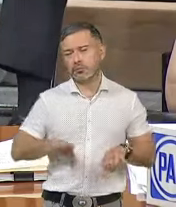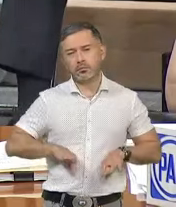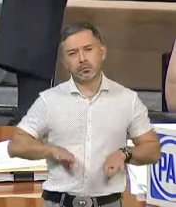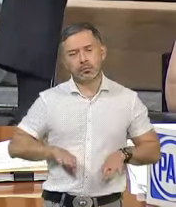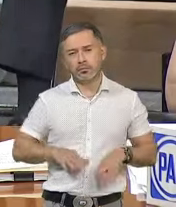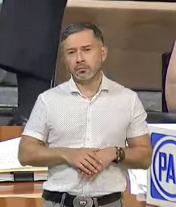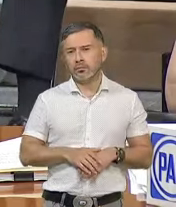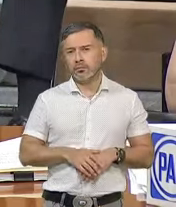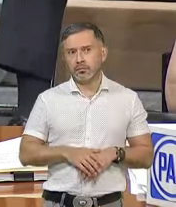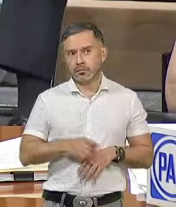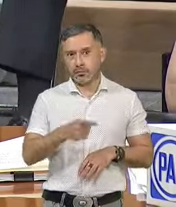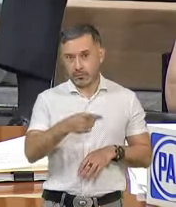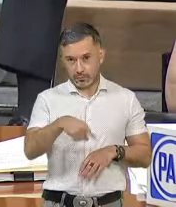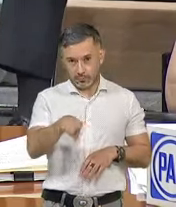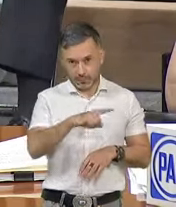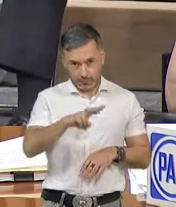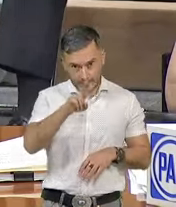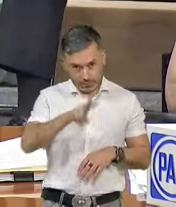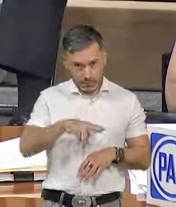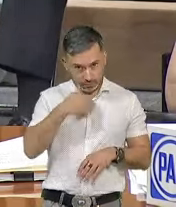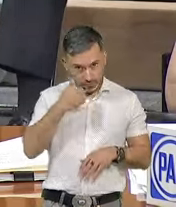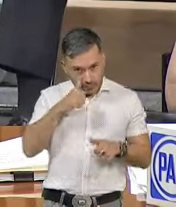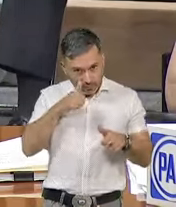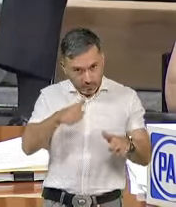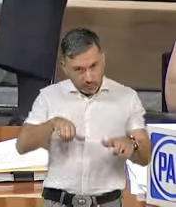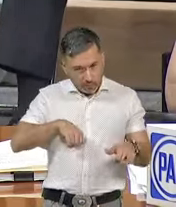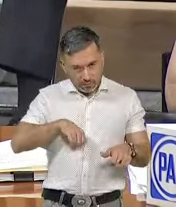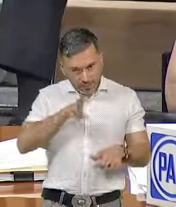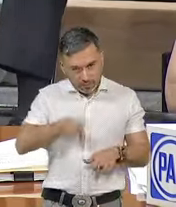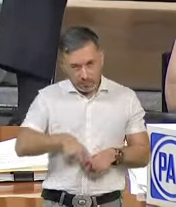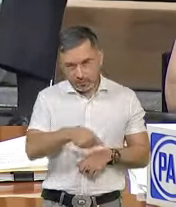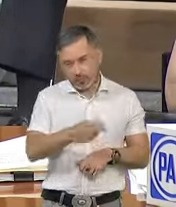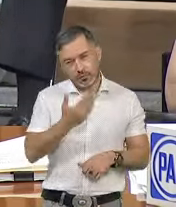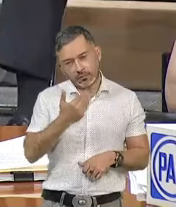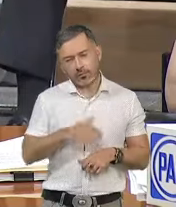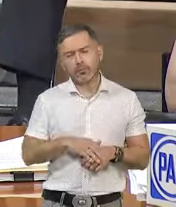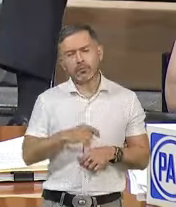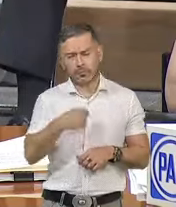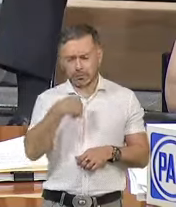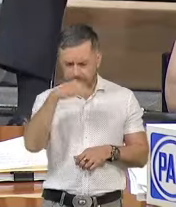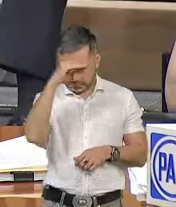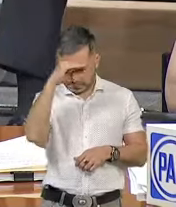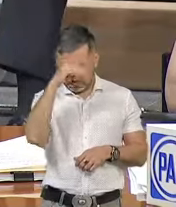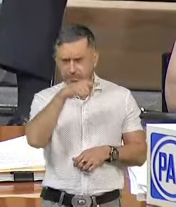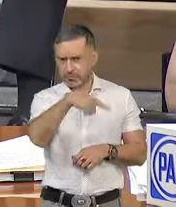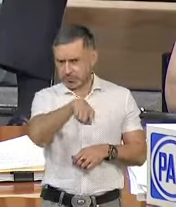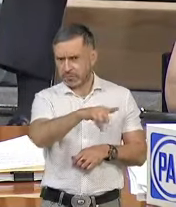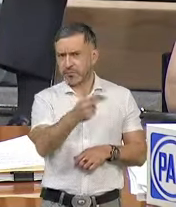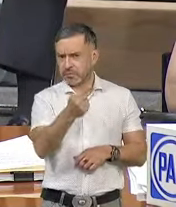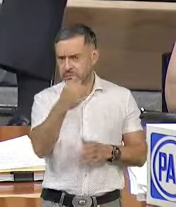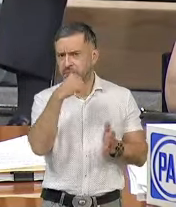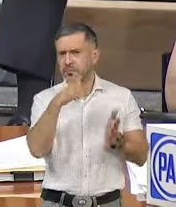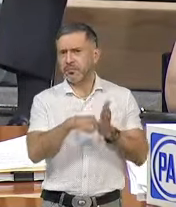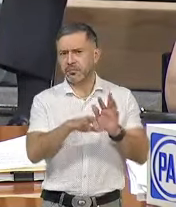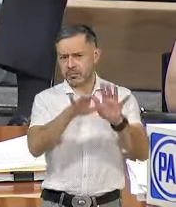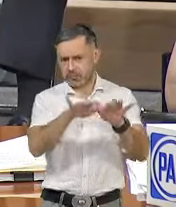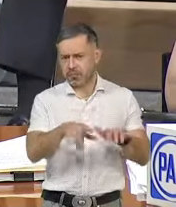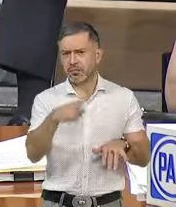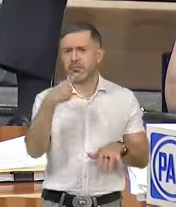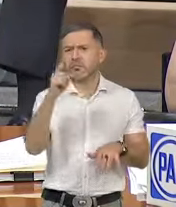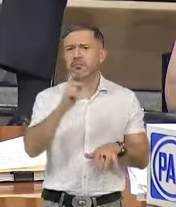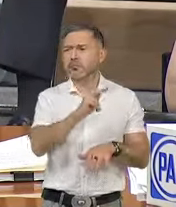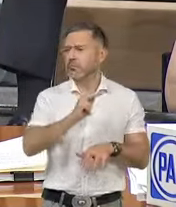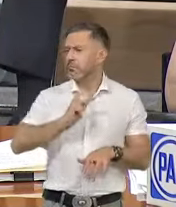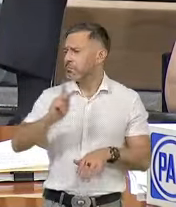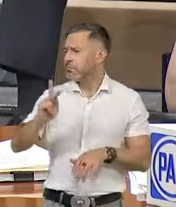están entonces tan interesados me parecería que deberían de presentar una queja como todo el mundo lo hacemos